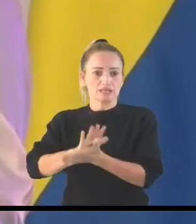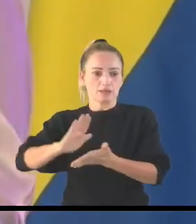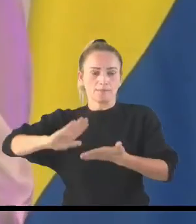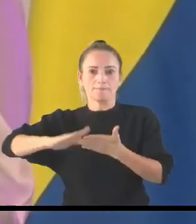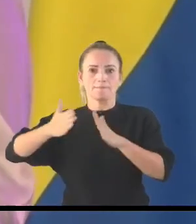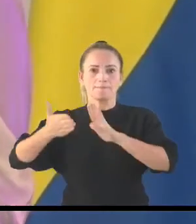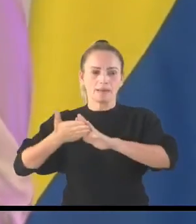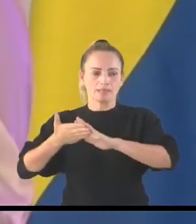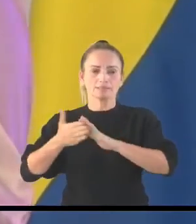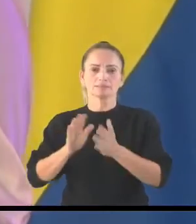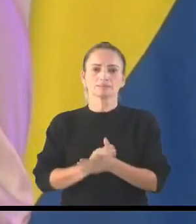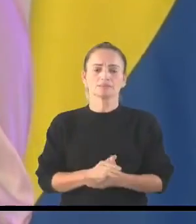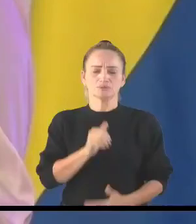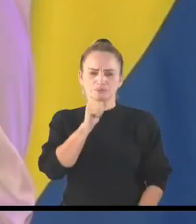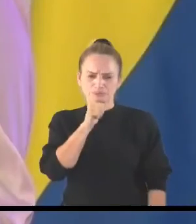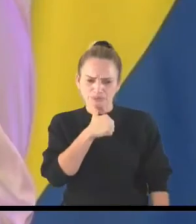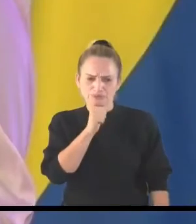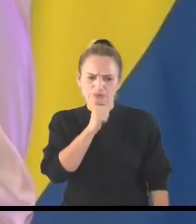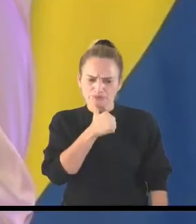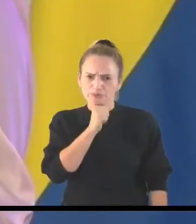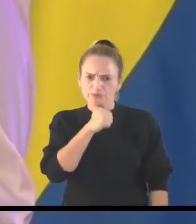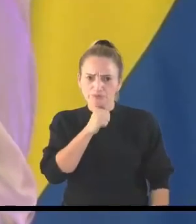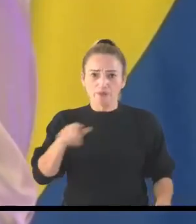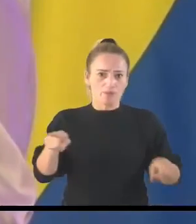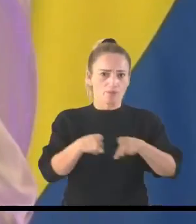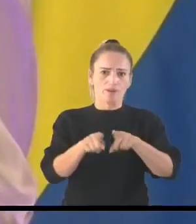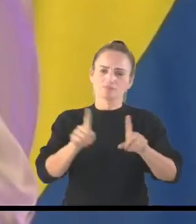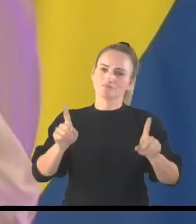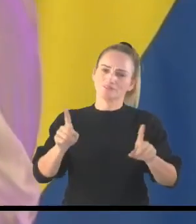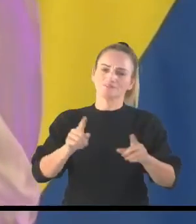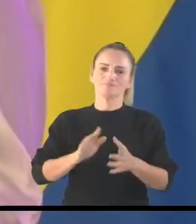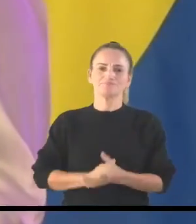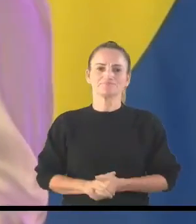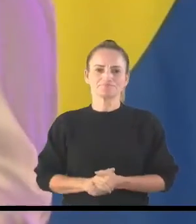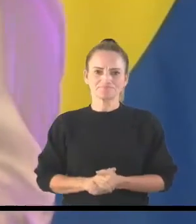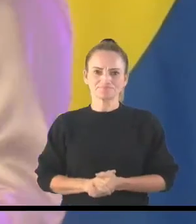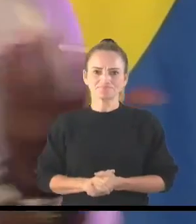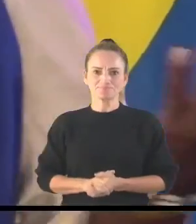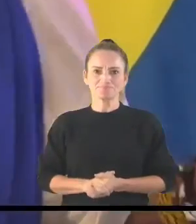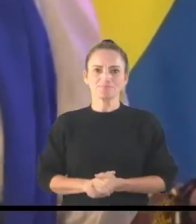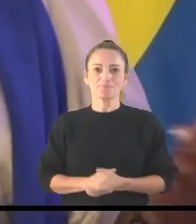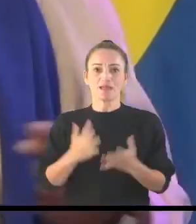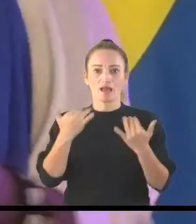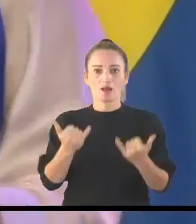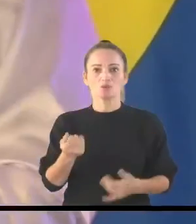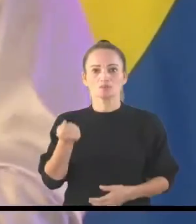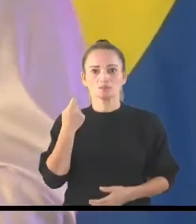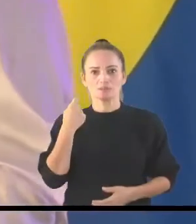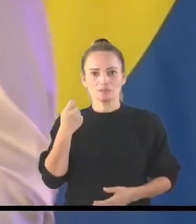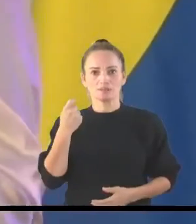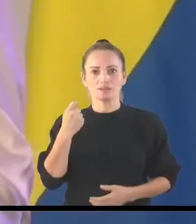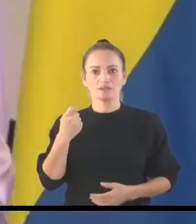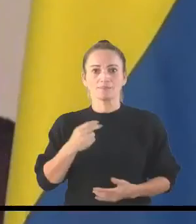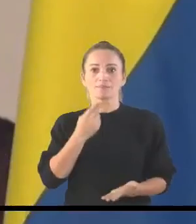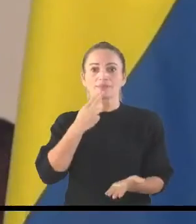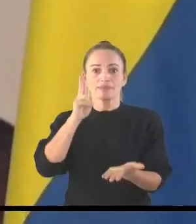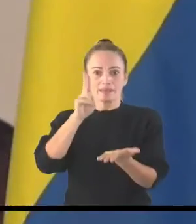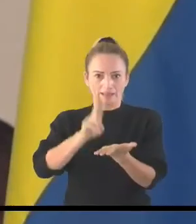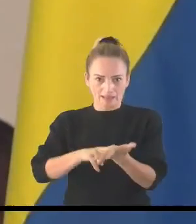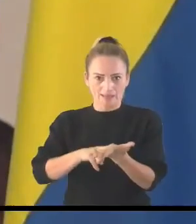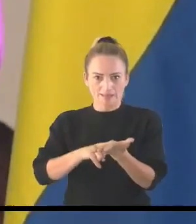pasar, no tengan que sufrir todo lo que ustedes han vivido. Acabamos de entregar unas